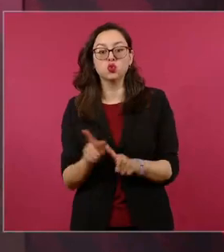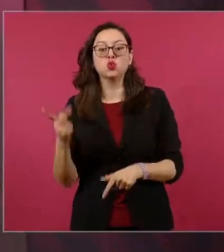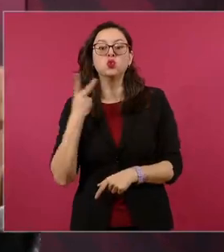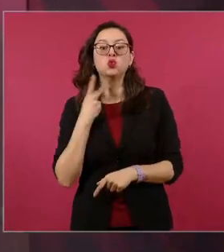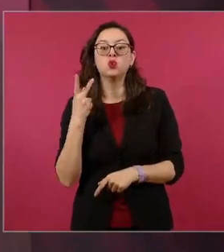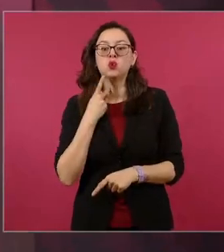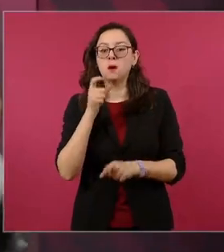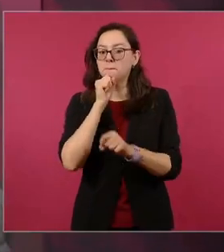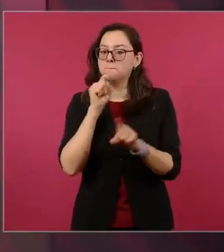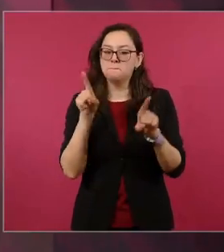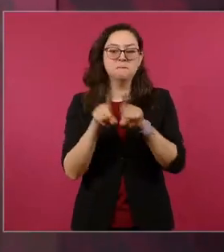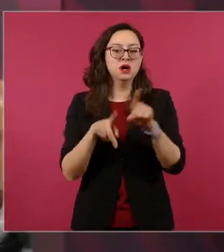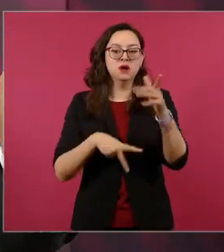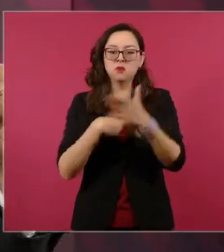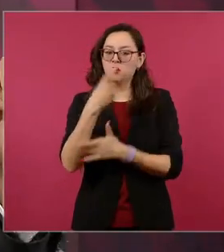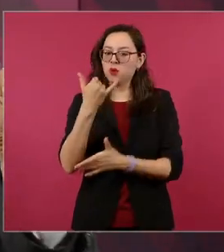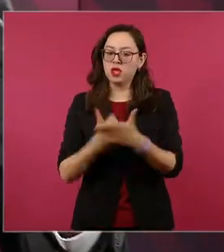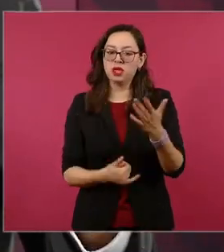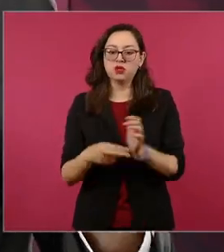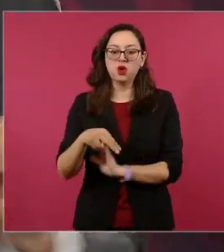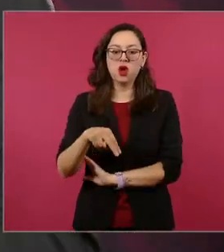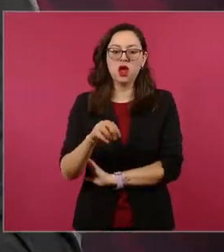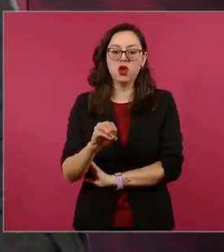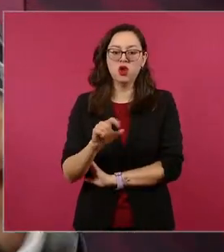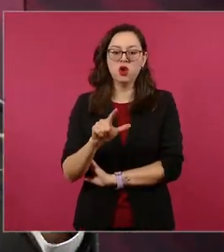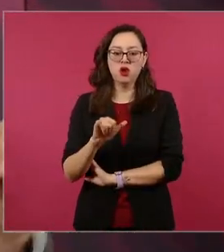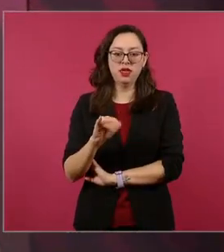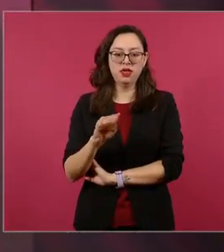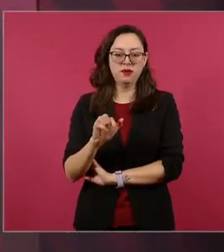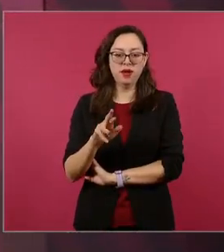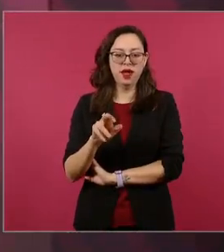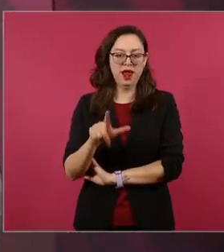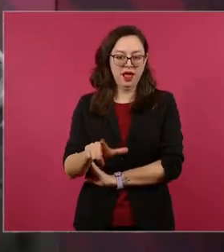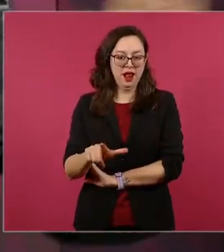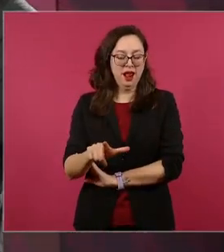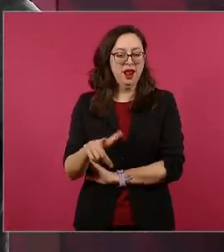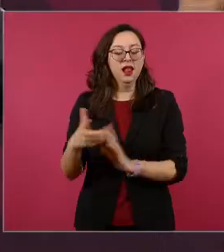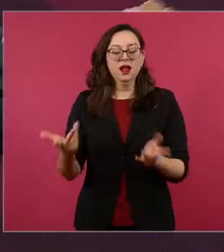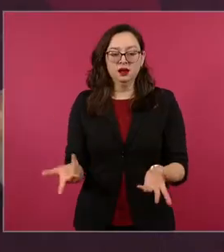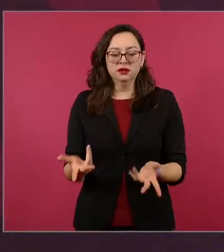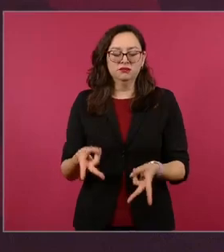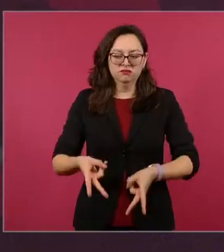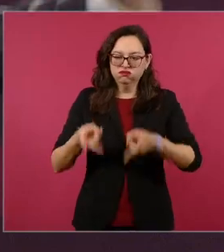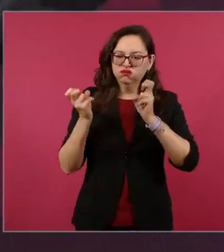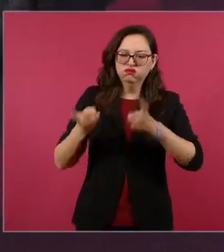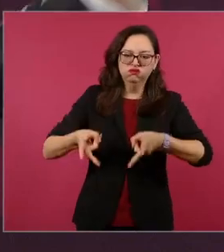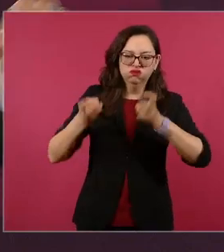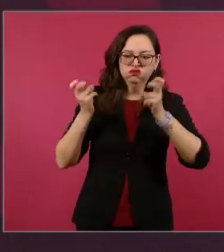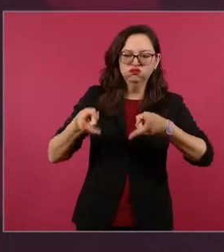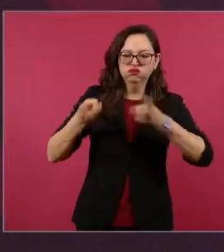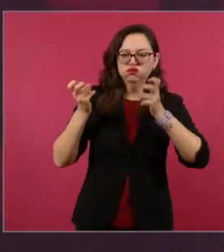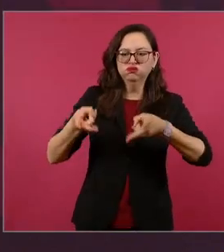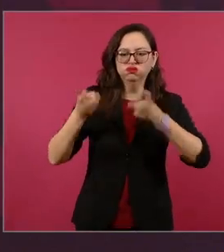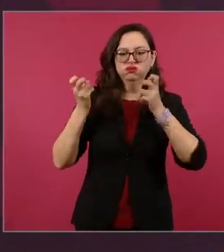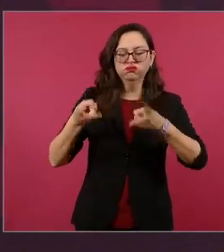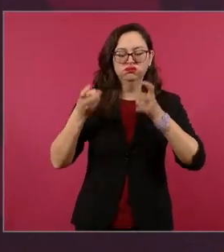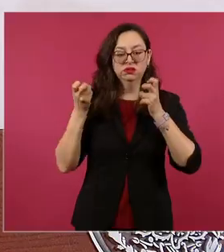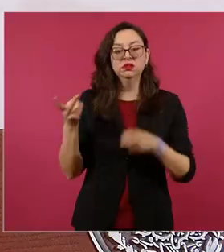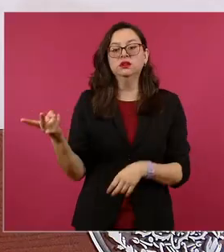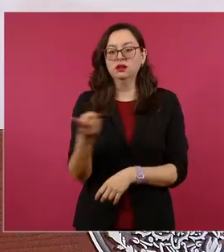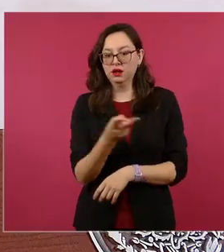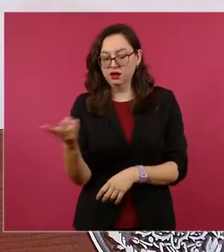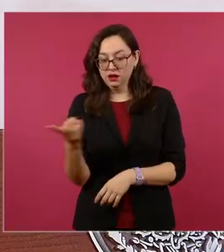con la misma política neoliberal o neoporfirista o de pillaje, como se le quiera llamar.